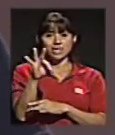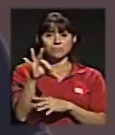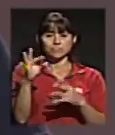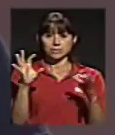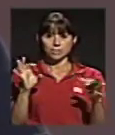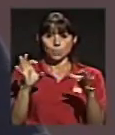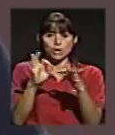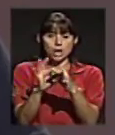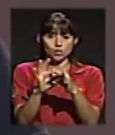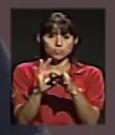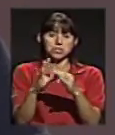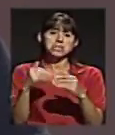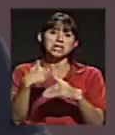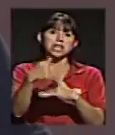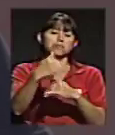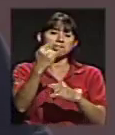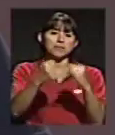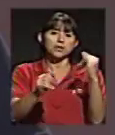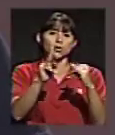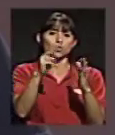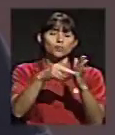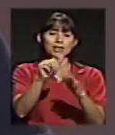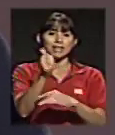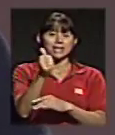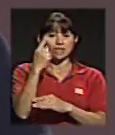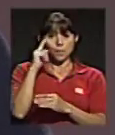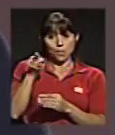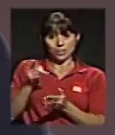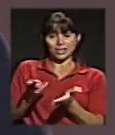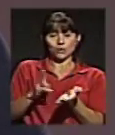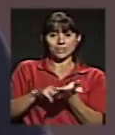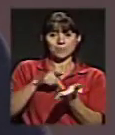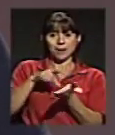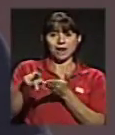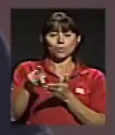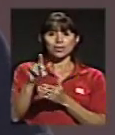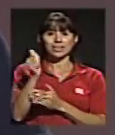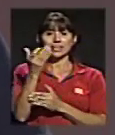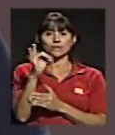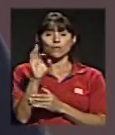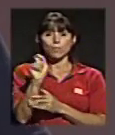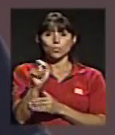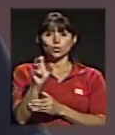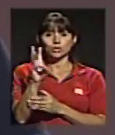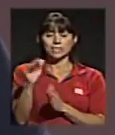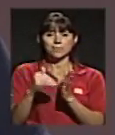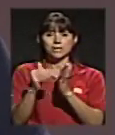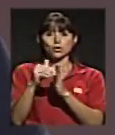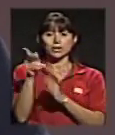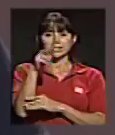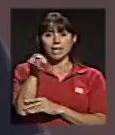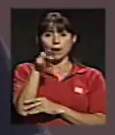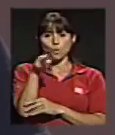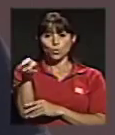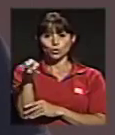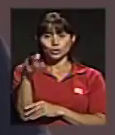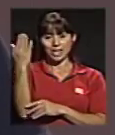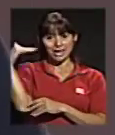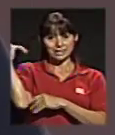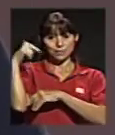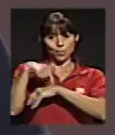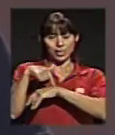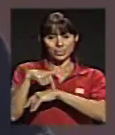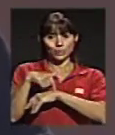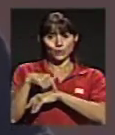por la contratación se les pagaron 19.6 millones de euros en ese momento. Esa es una de las